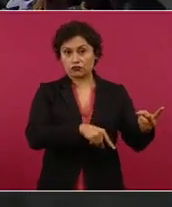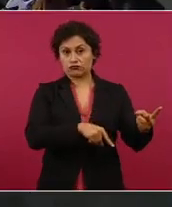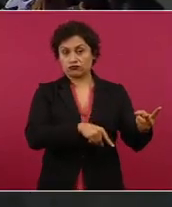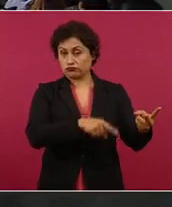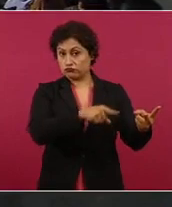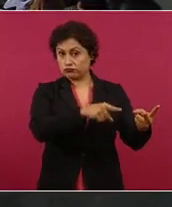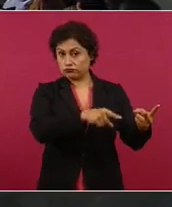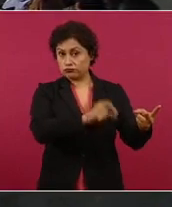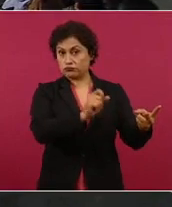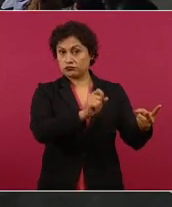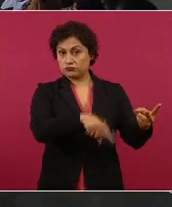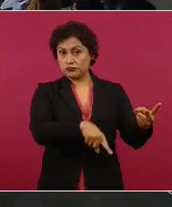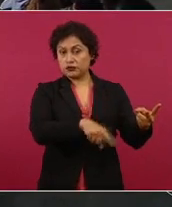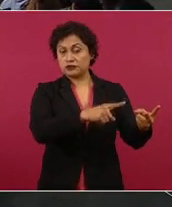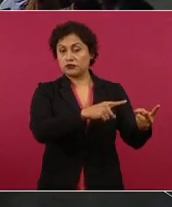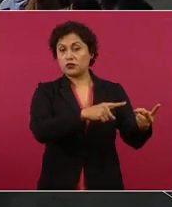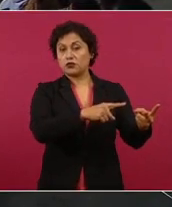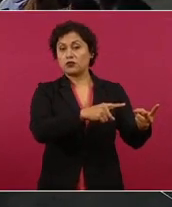a